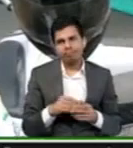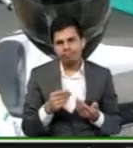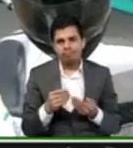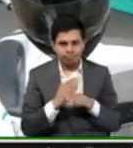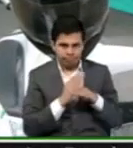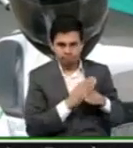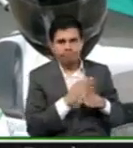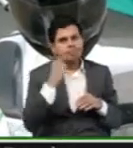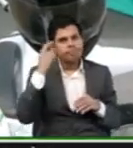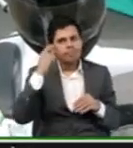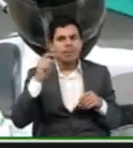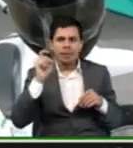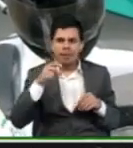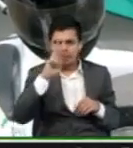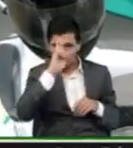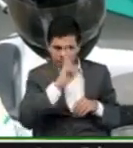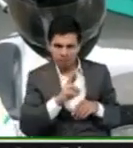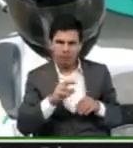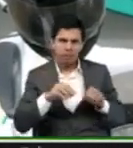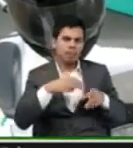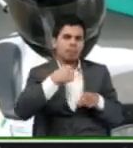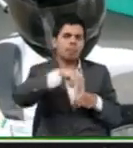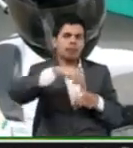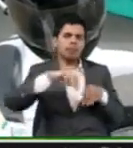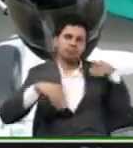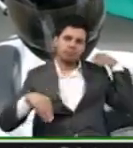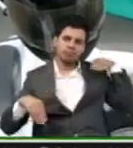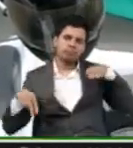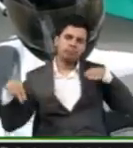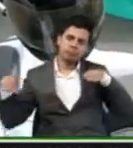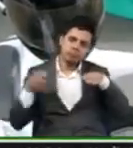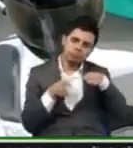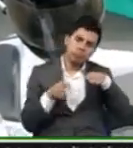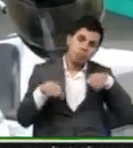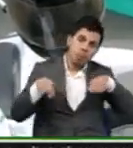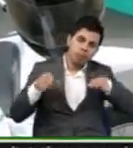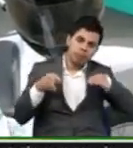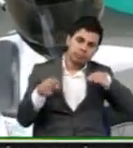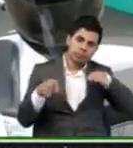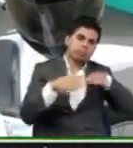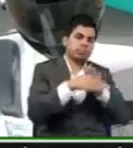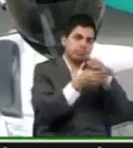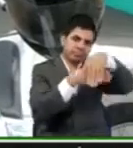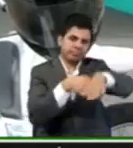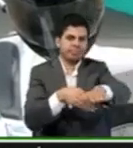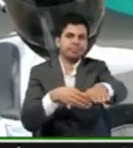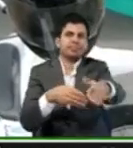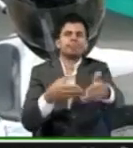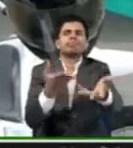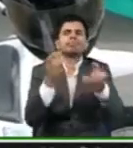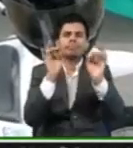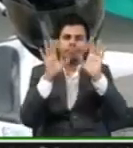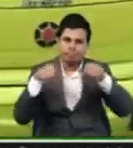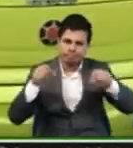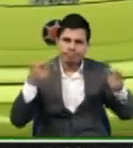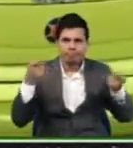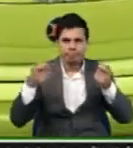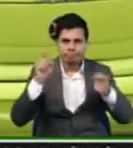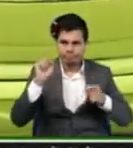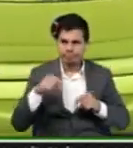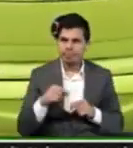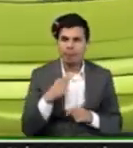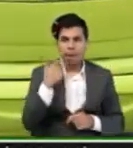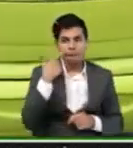si se conservan y se manejan las las normas que estipulan la el tránsito de este tipo de vehículos como motocicletas la